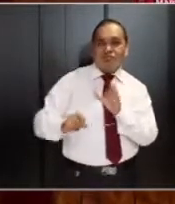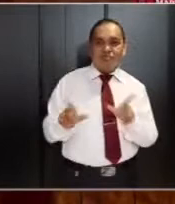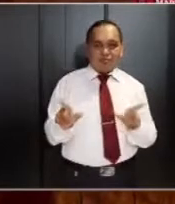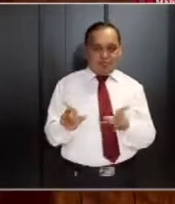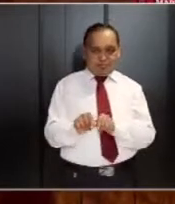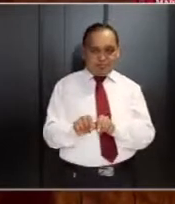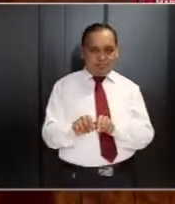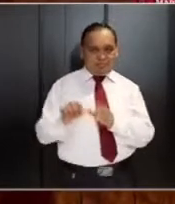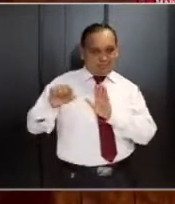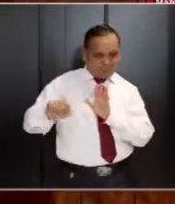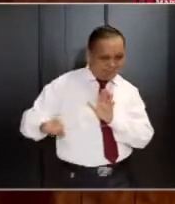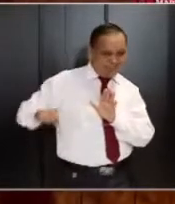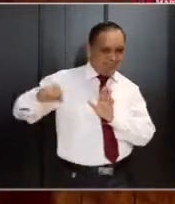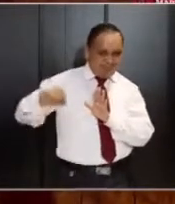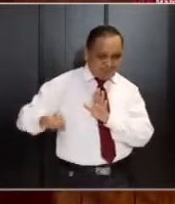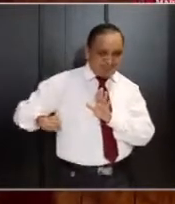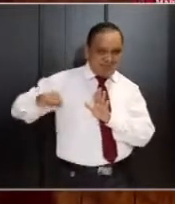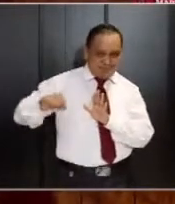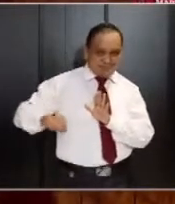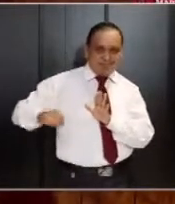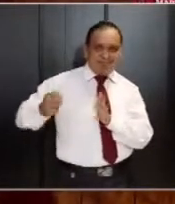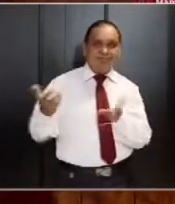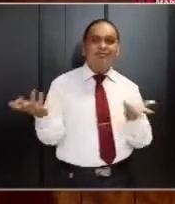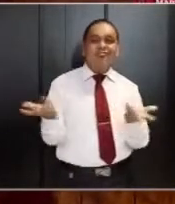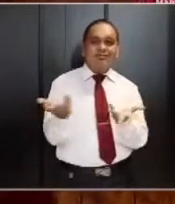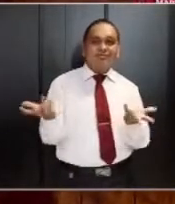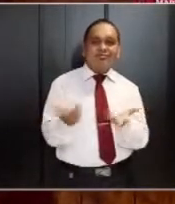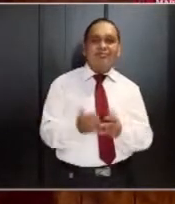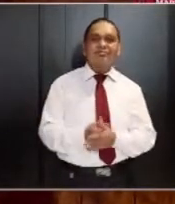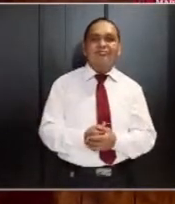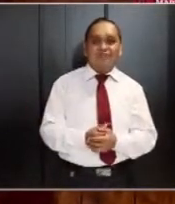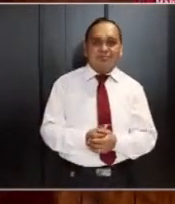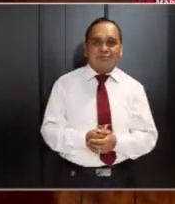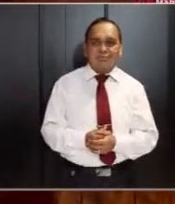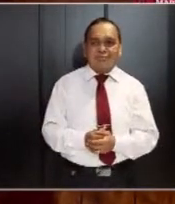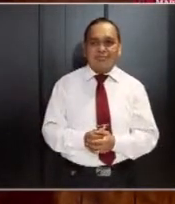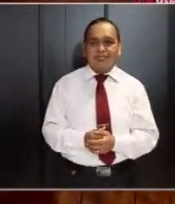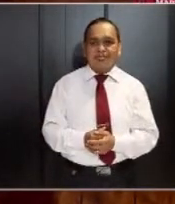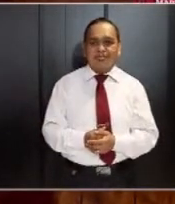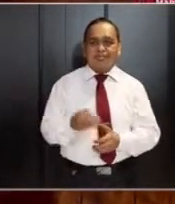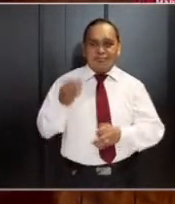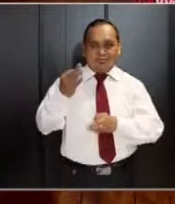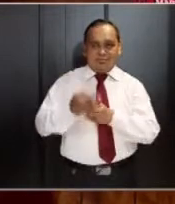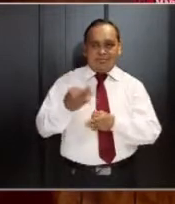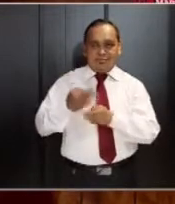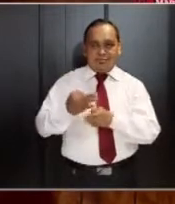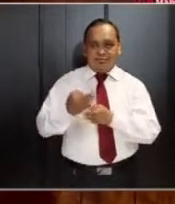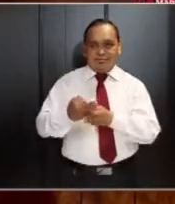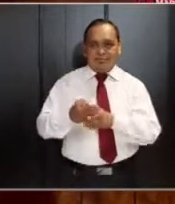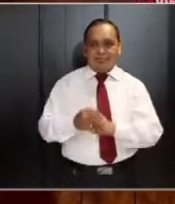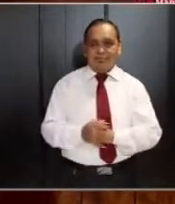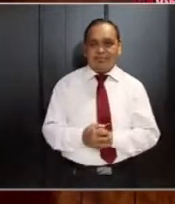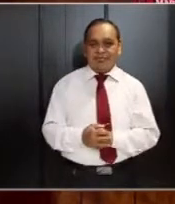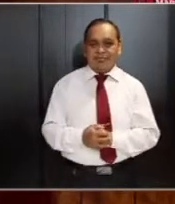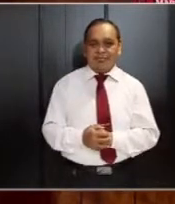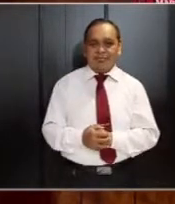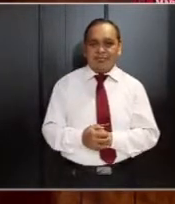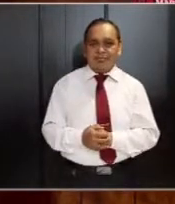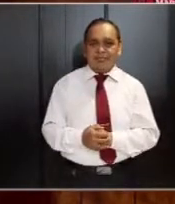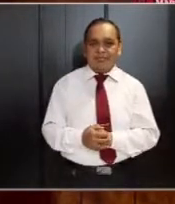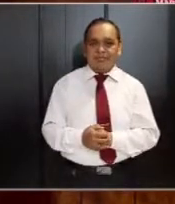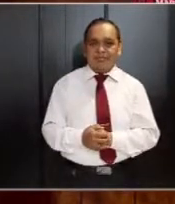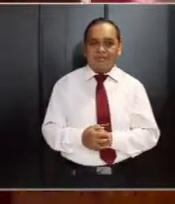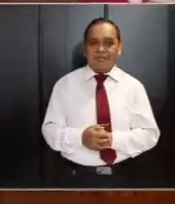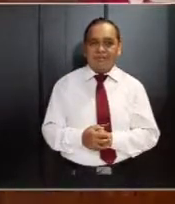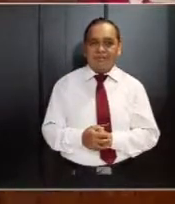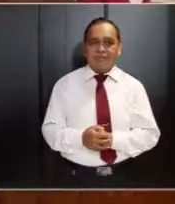lo que la rifa va a continuar, pues vamos a hoy a tener aquí una... Qué interesante,